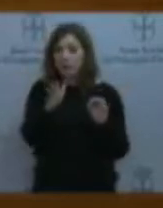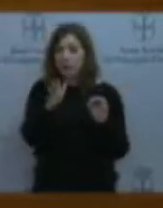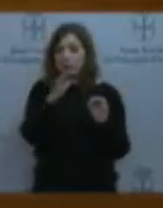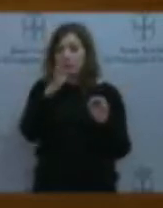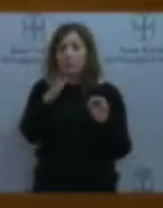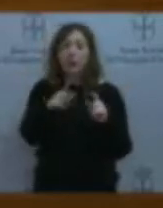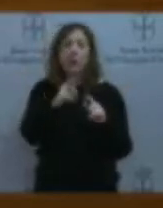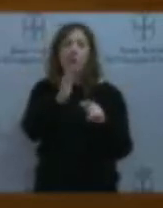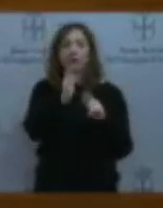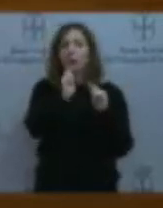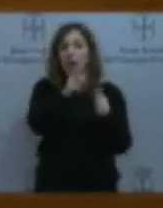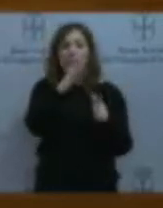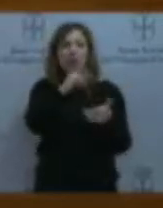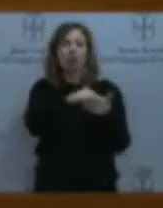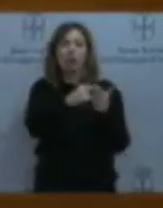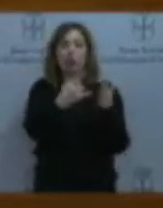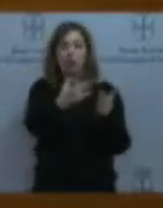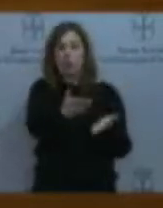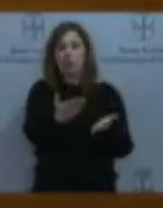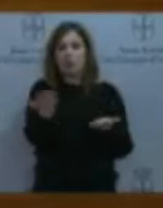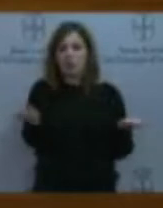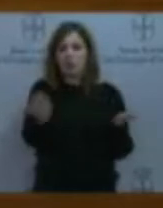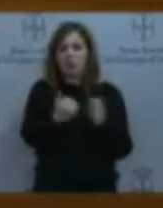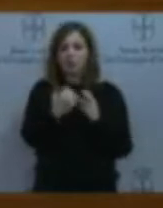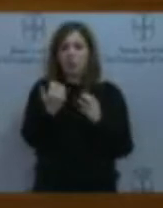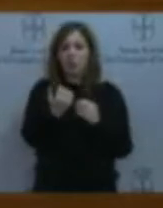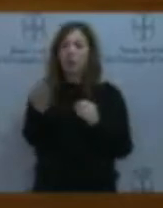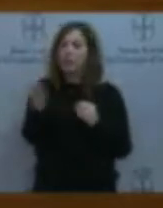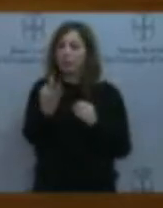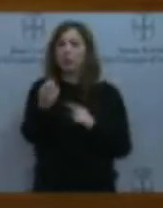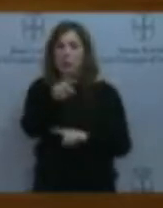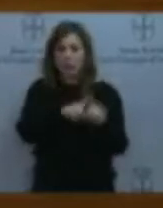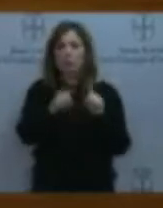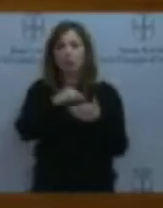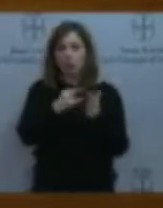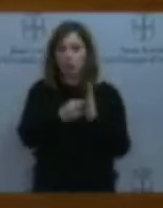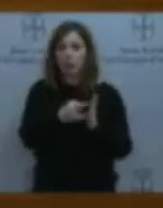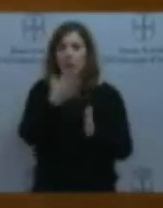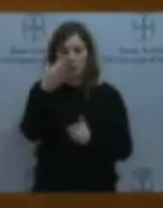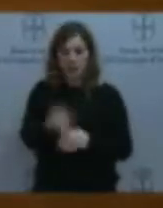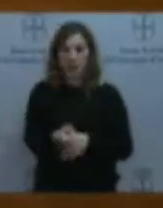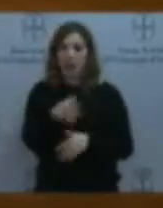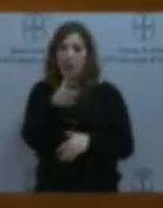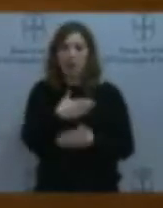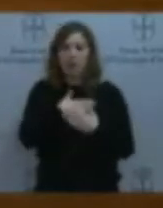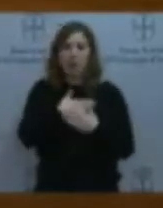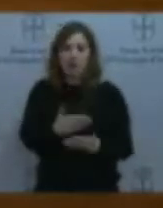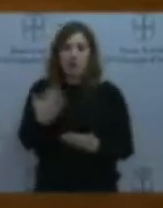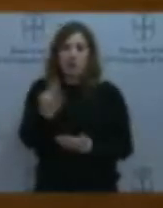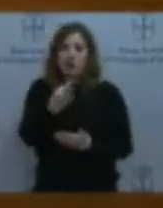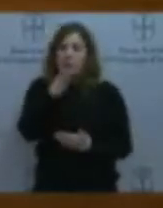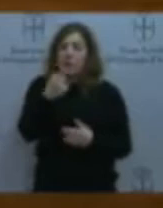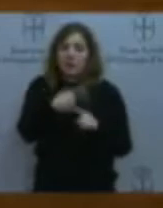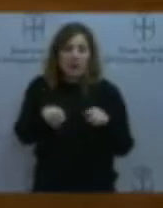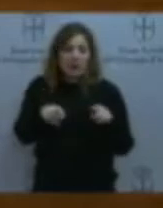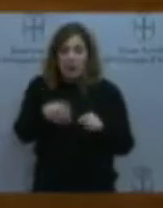las derivaciones la solución a todo es hacer frente de verdad a los problemas. Confío ahora que esa principal